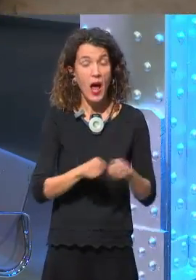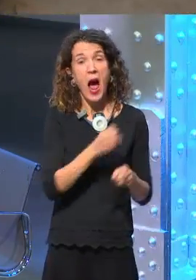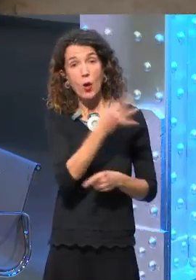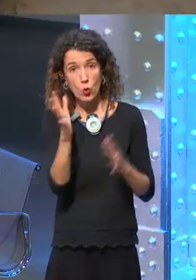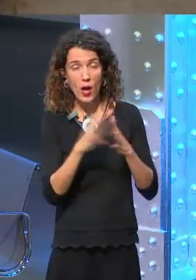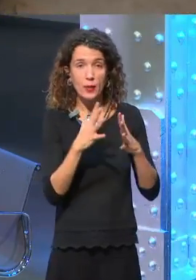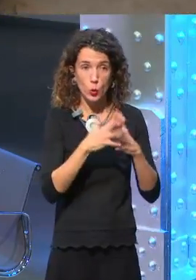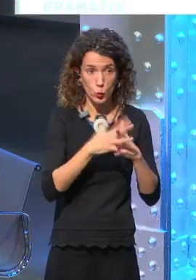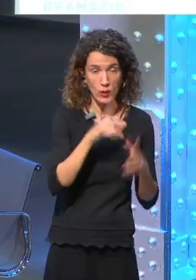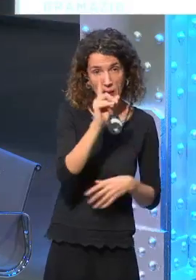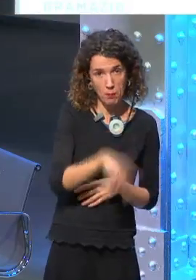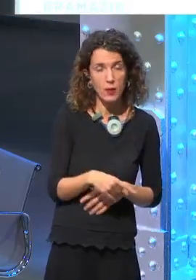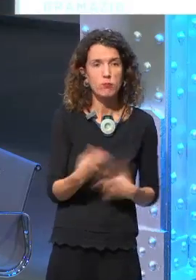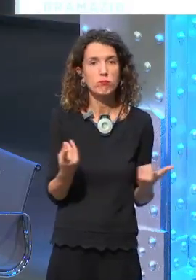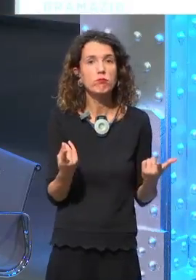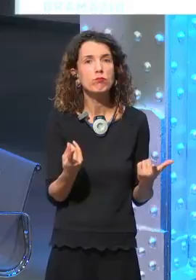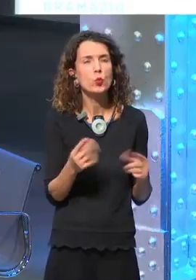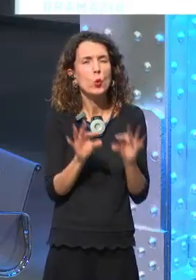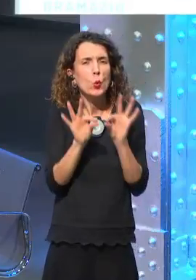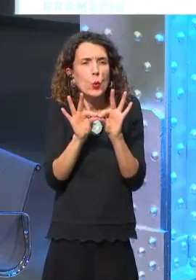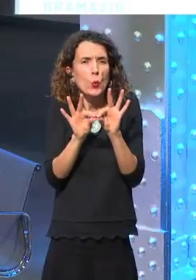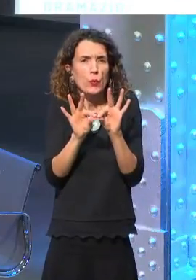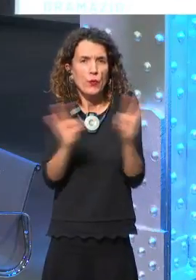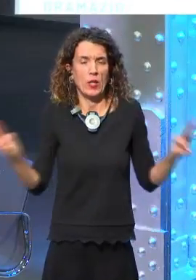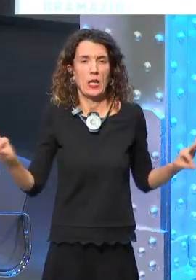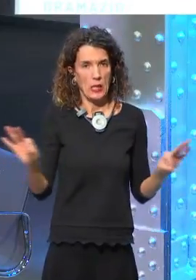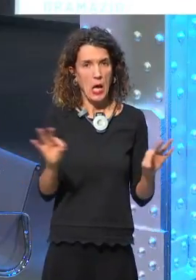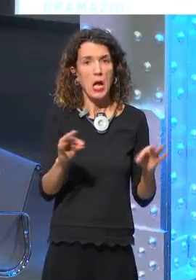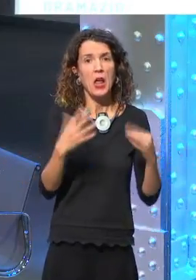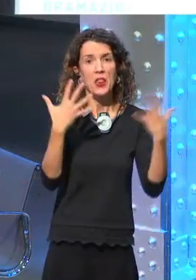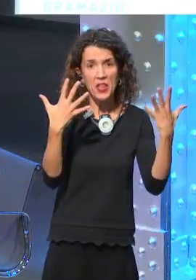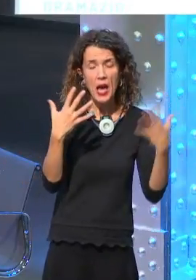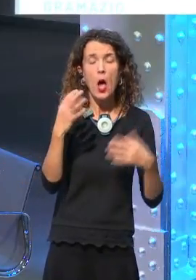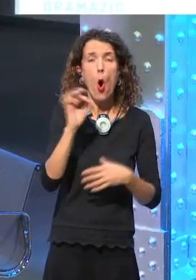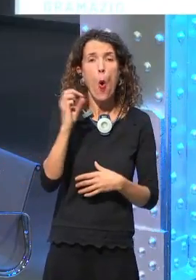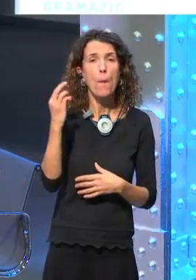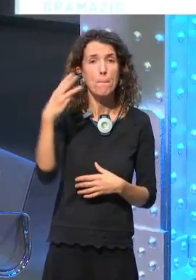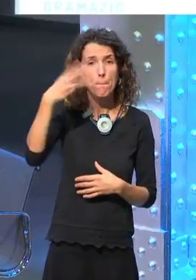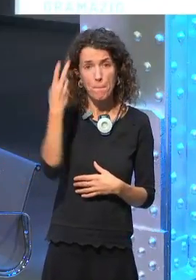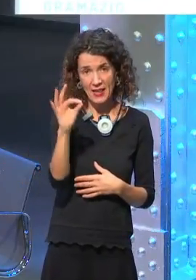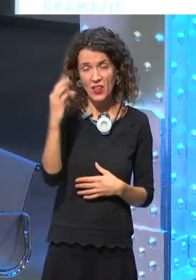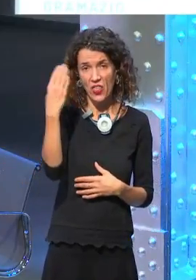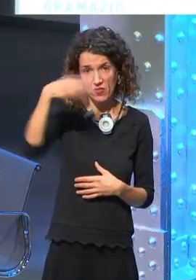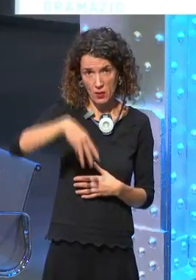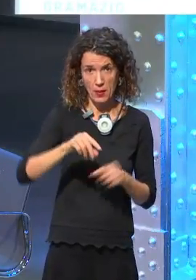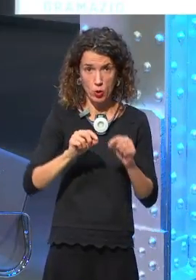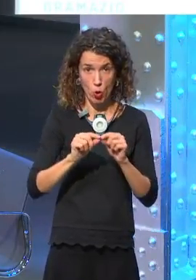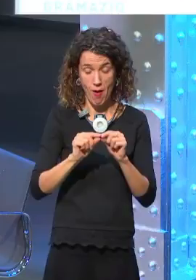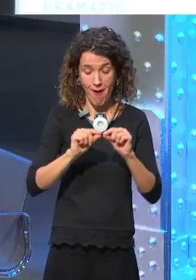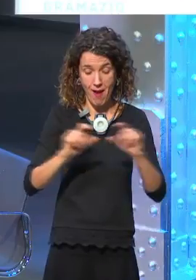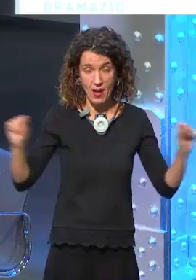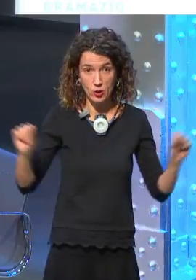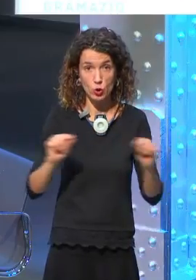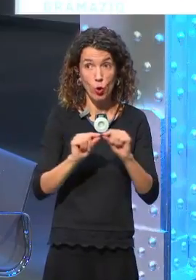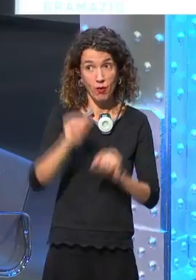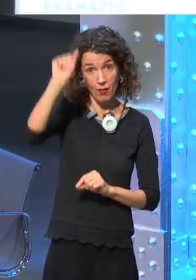algún punto eran muy finas, de 10 o 20 centímetros de ancho. El punto más alto era de